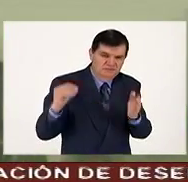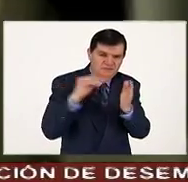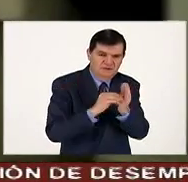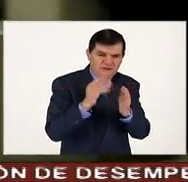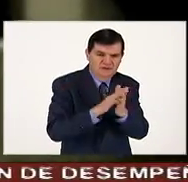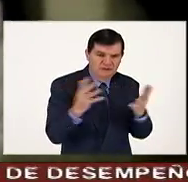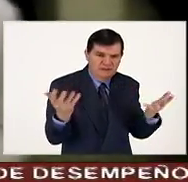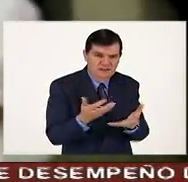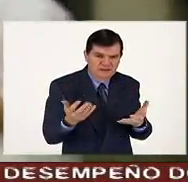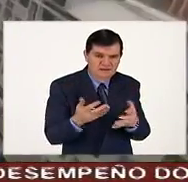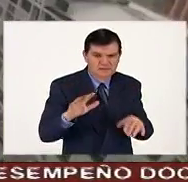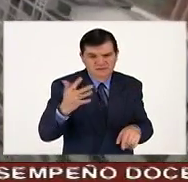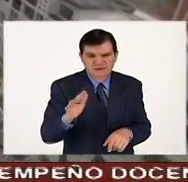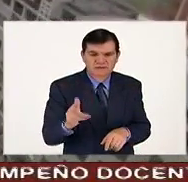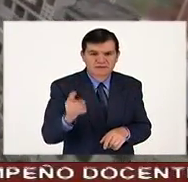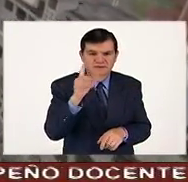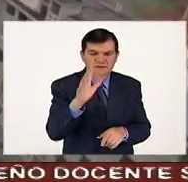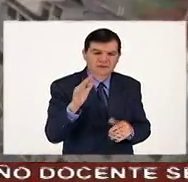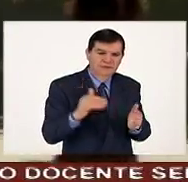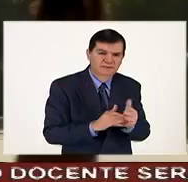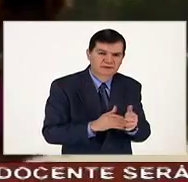la creación de aproximadamente